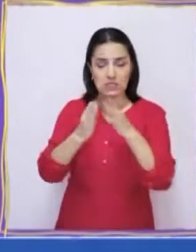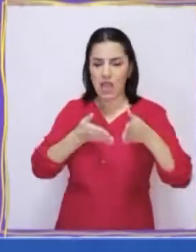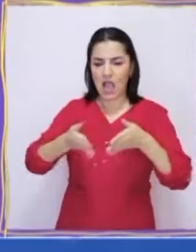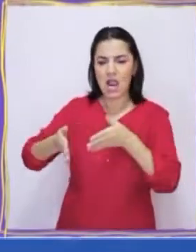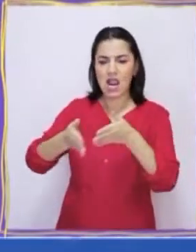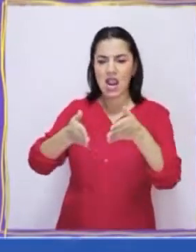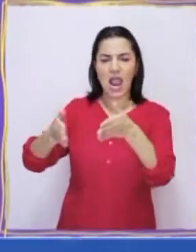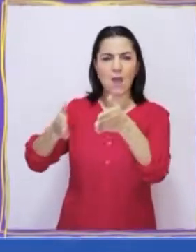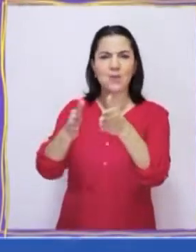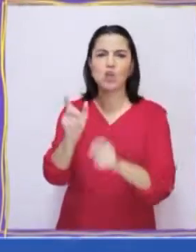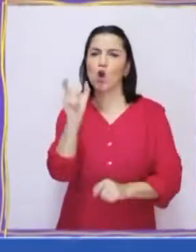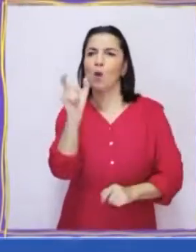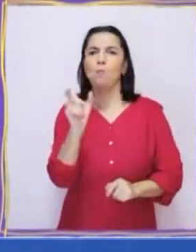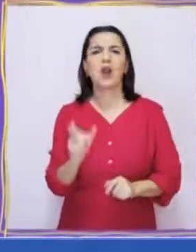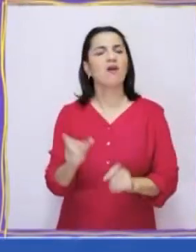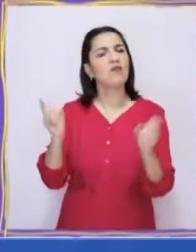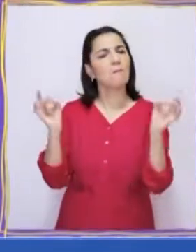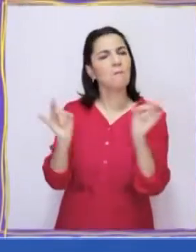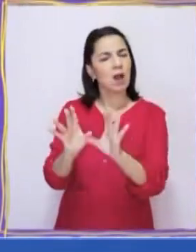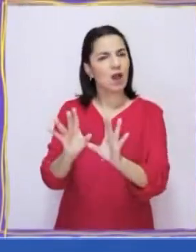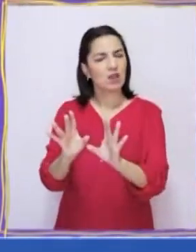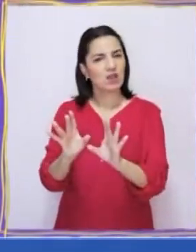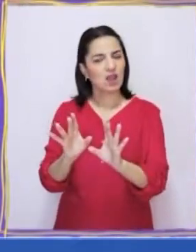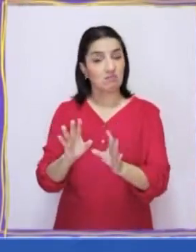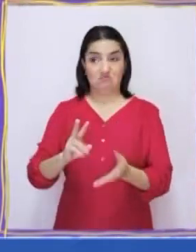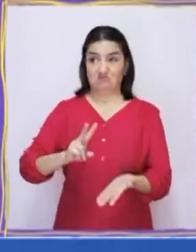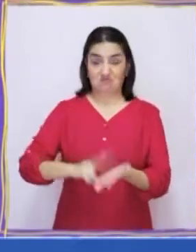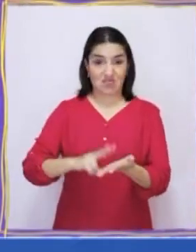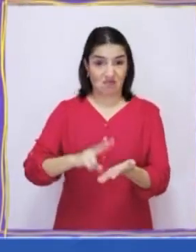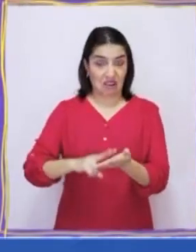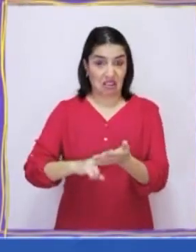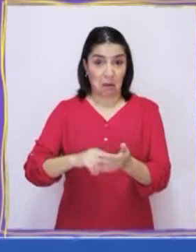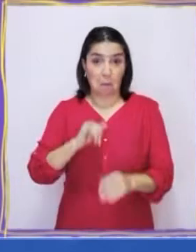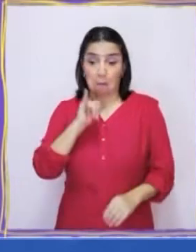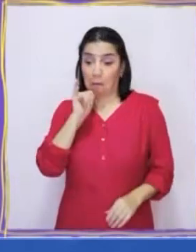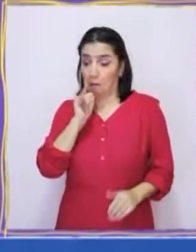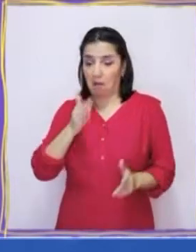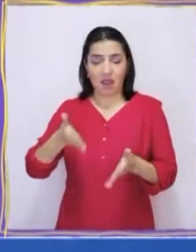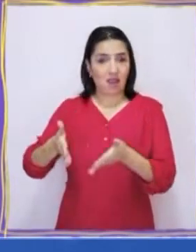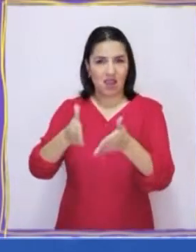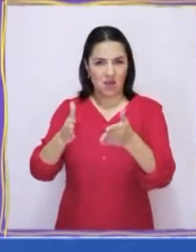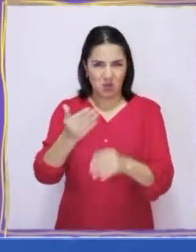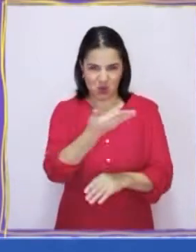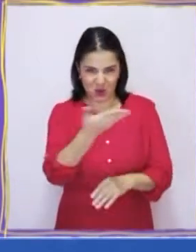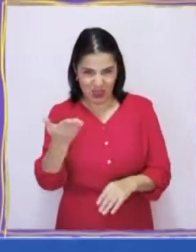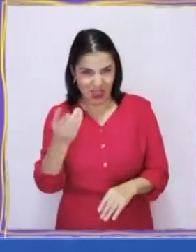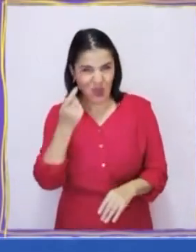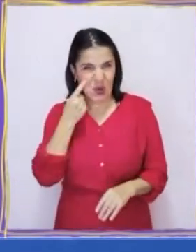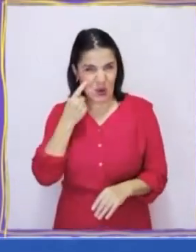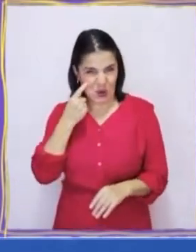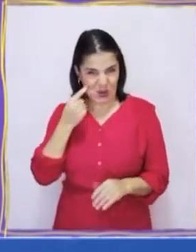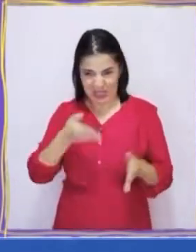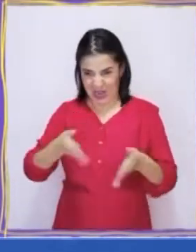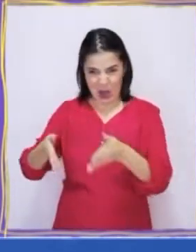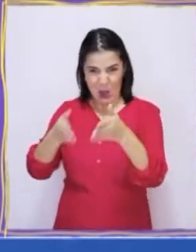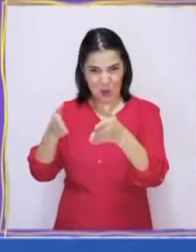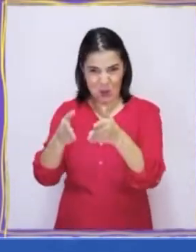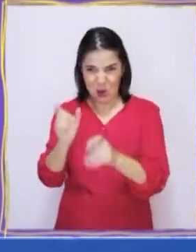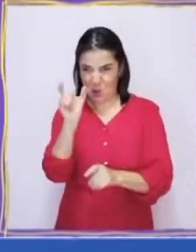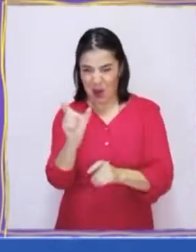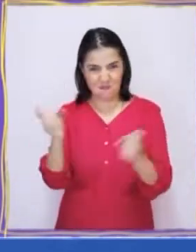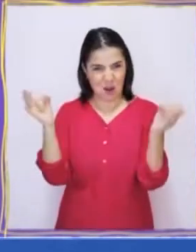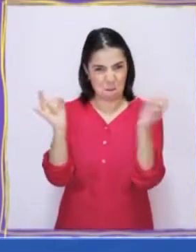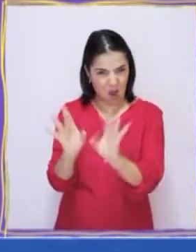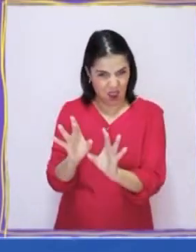debo tomar el camino de las palabras mágicas, pero la verdad es que no conozco ese camino. ¿Ustedes han escuchado algo así?